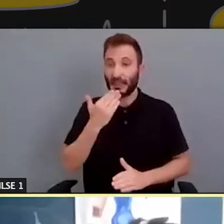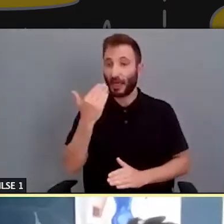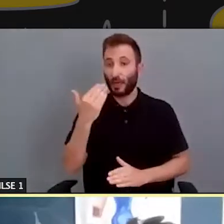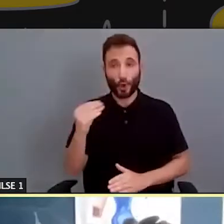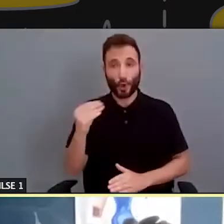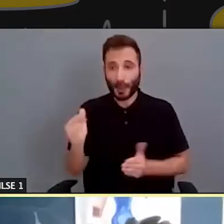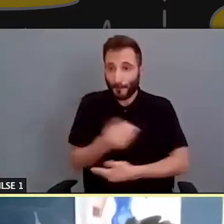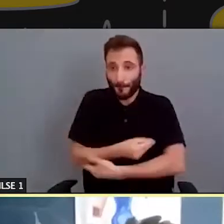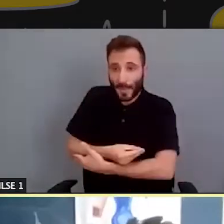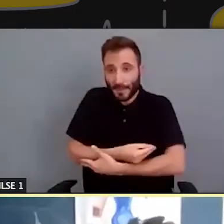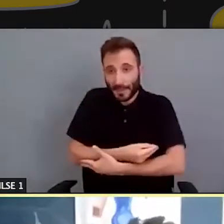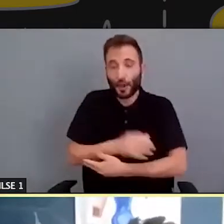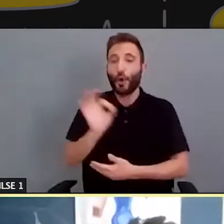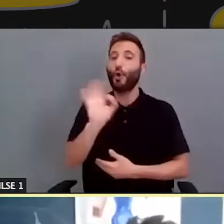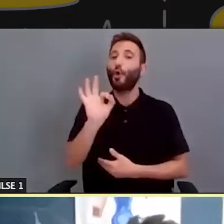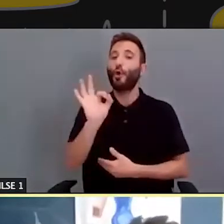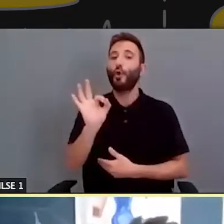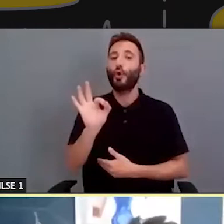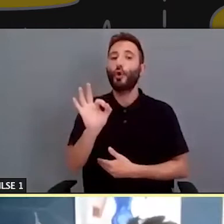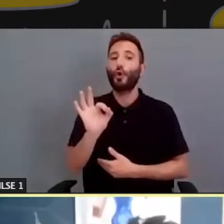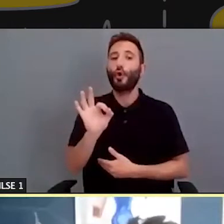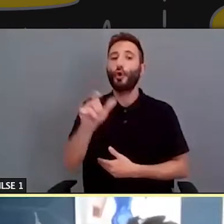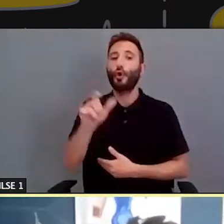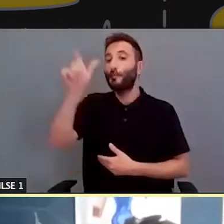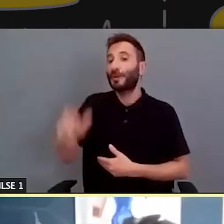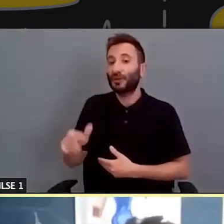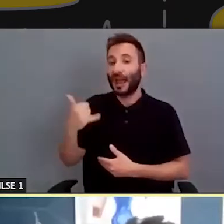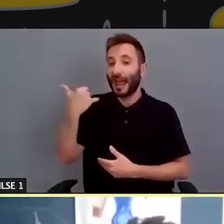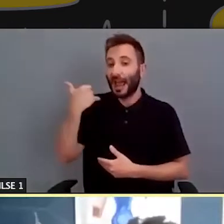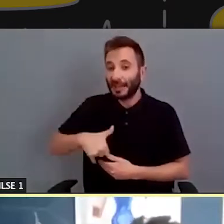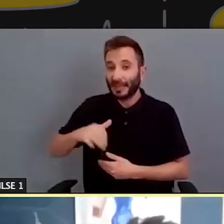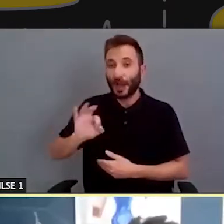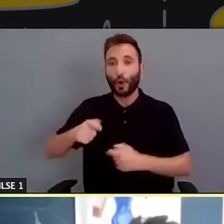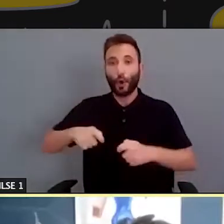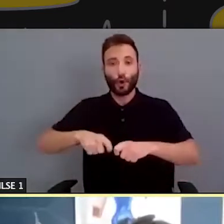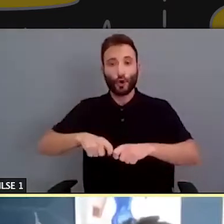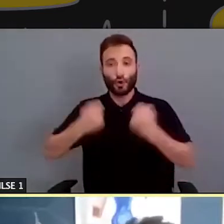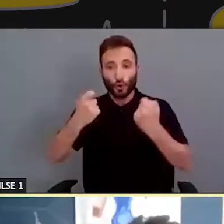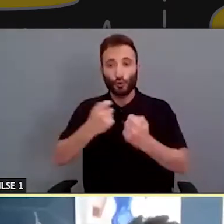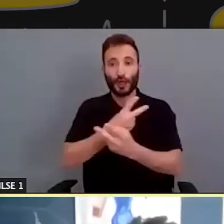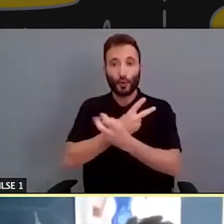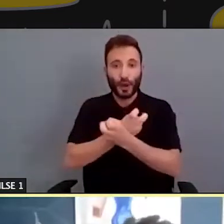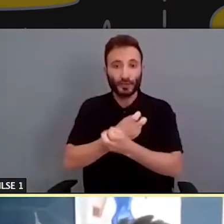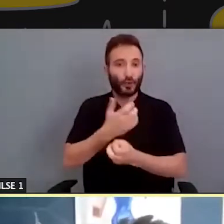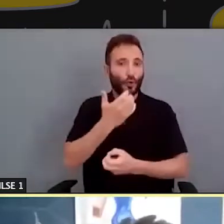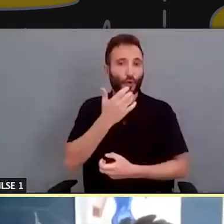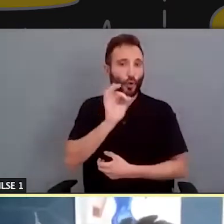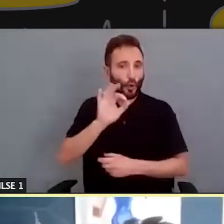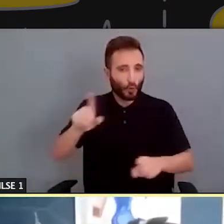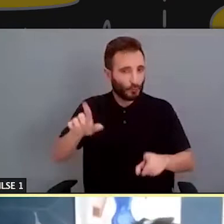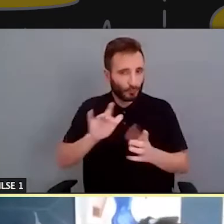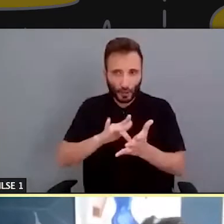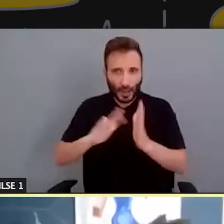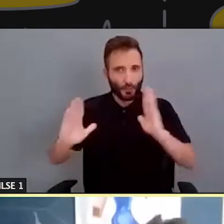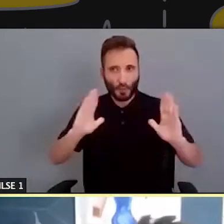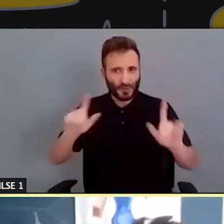con una herida, una rotura de la tibia, lo que sea, en el momento, una persona